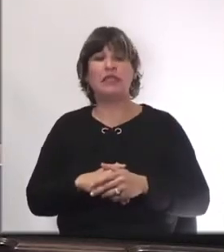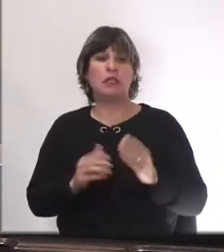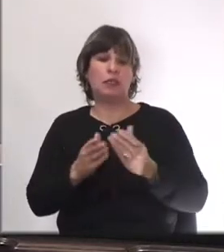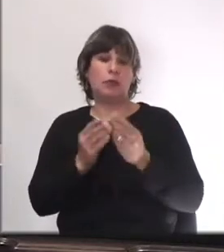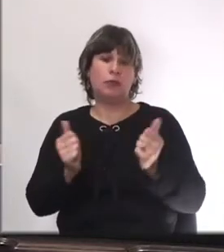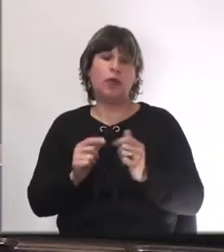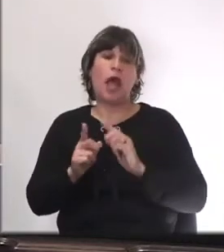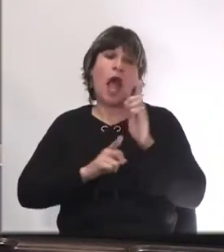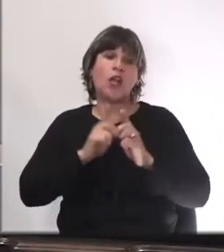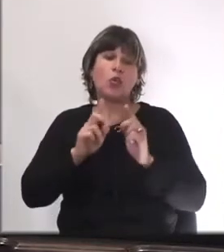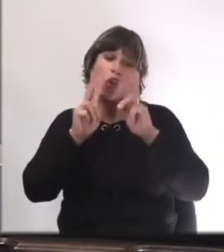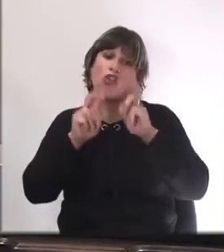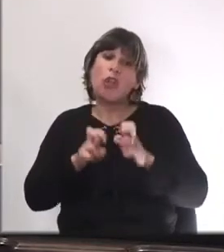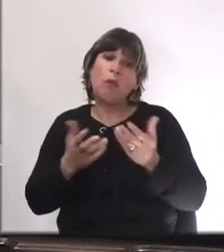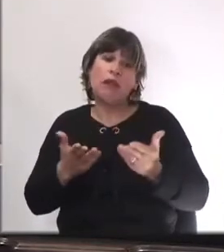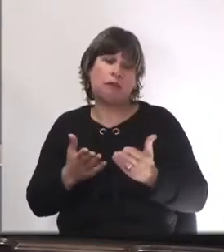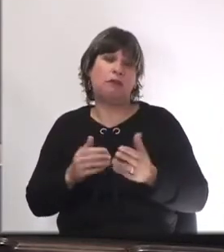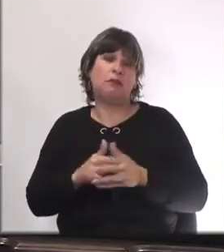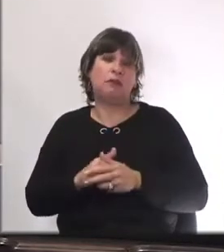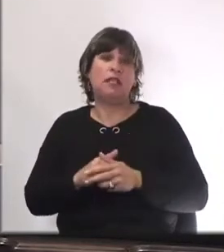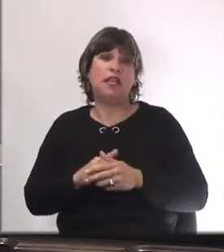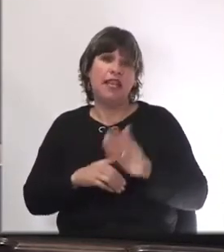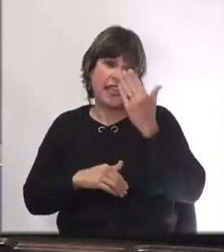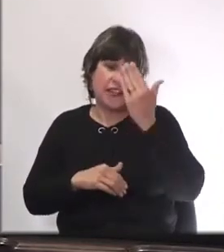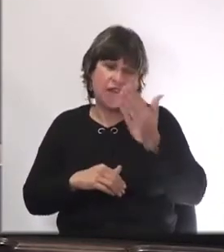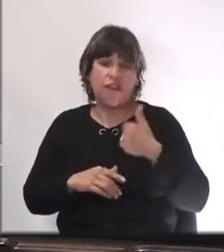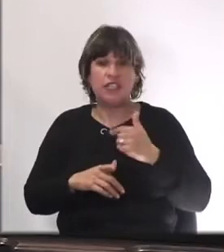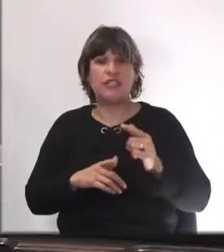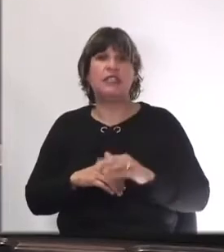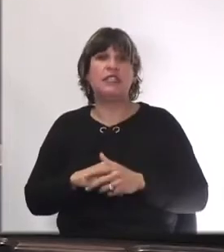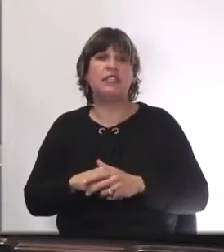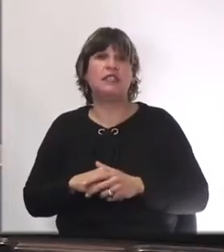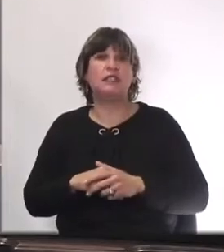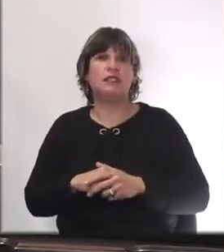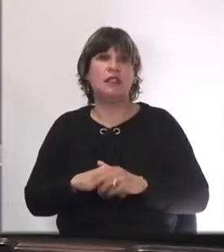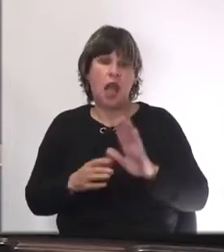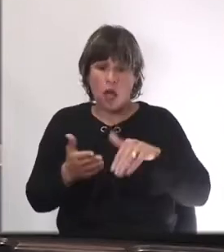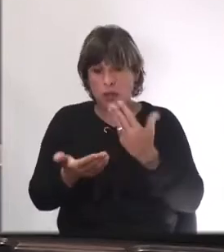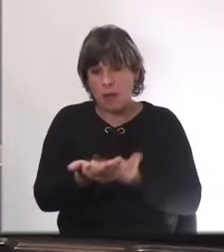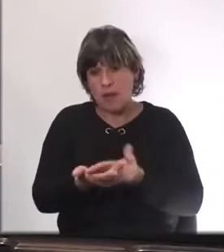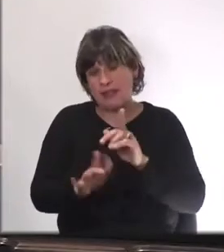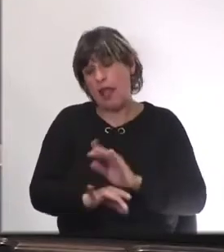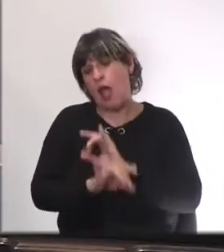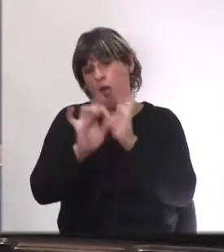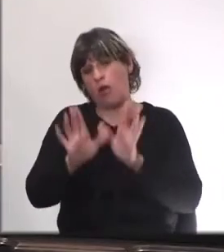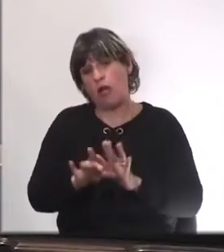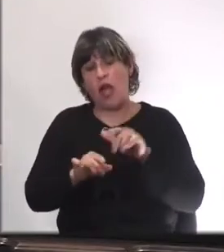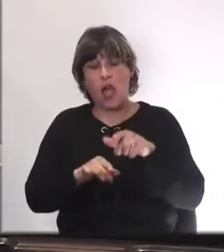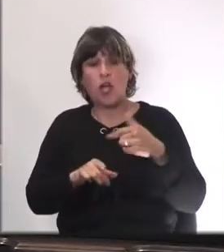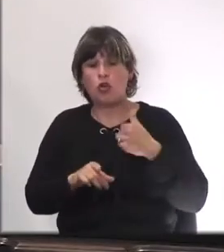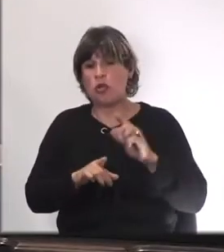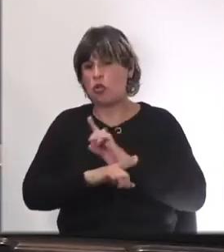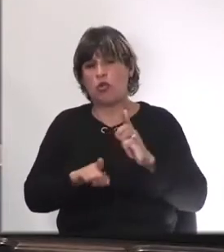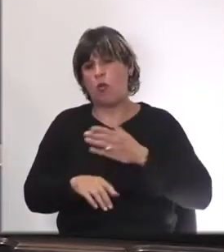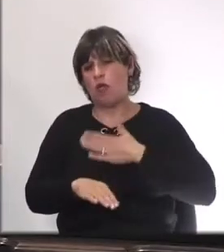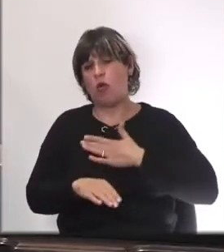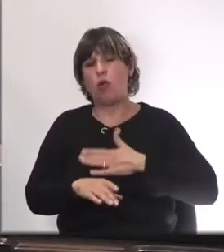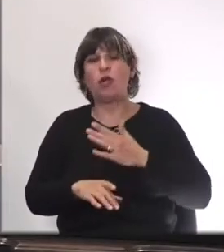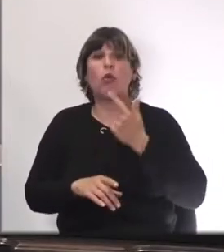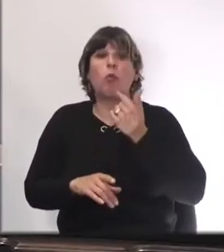Desaparecieron algunos temas en los que el Frente Amplio había planteado claramente su desacuerdo, como por